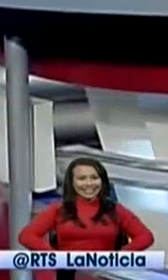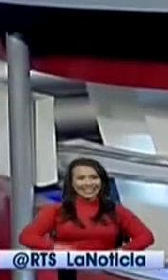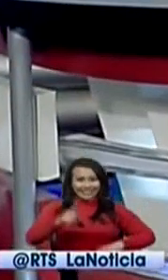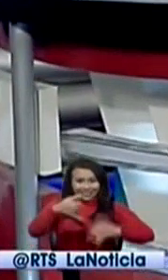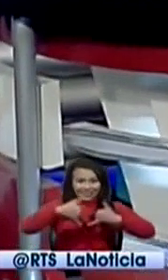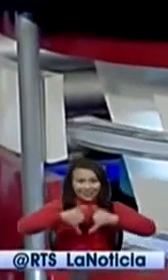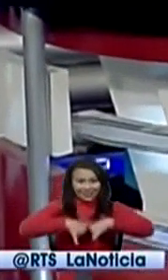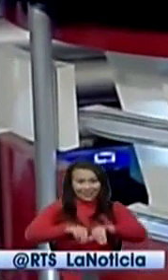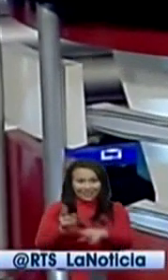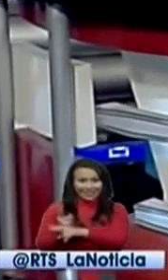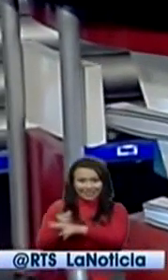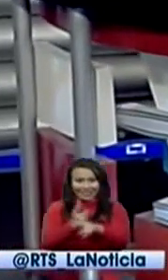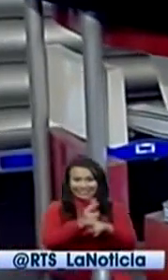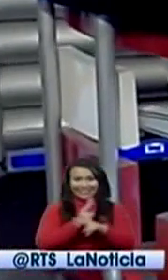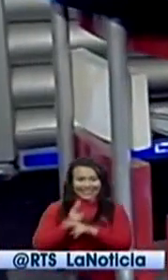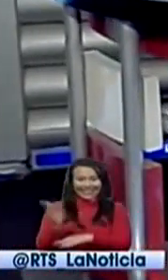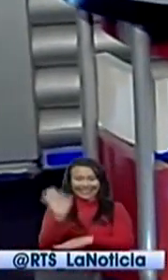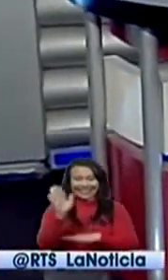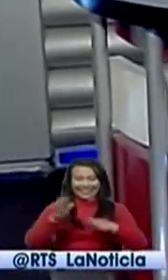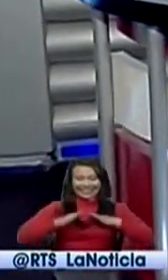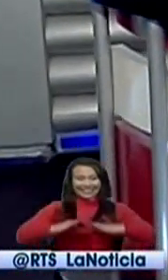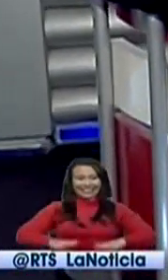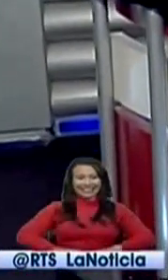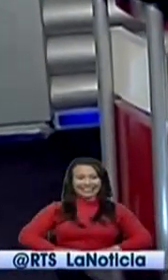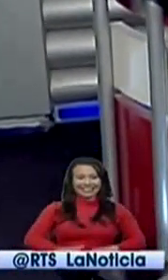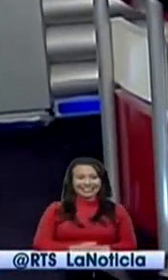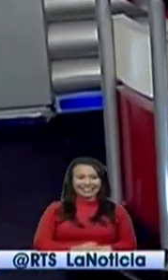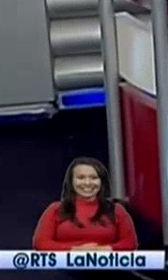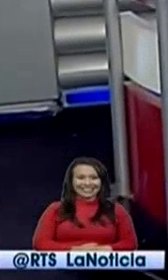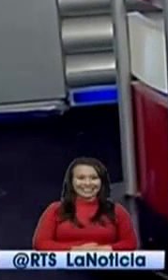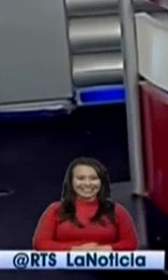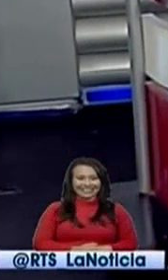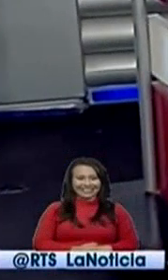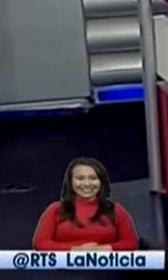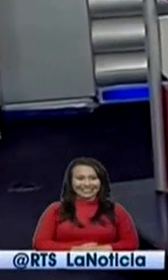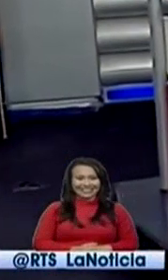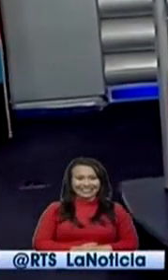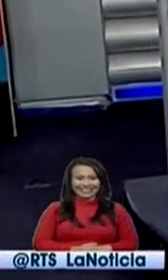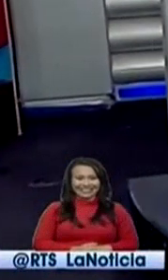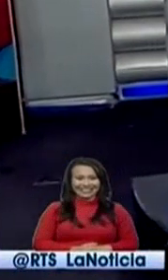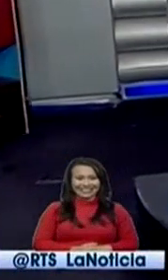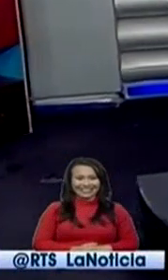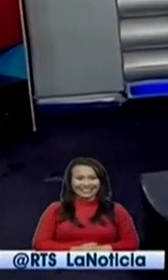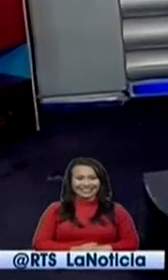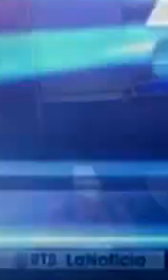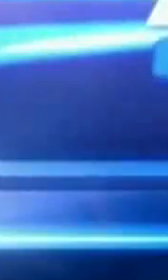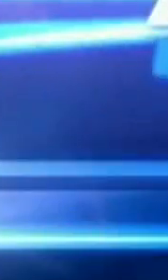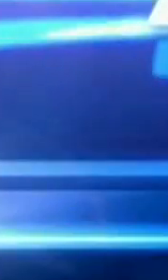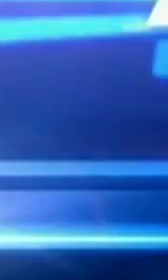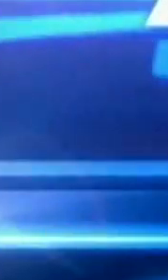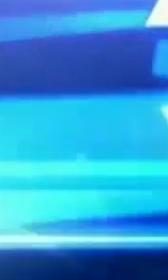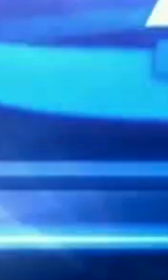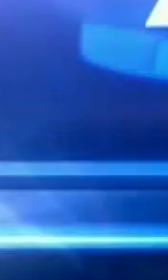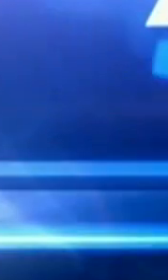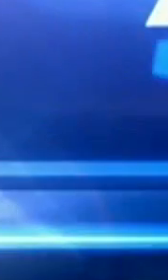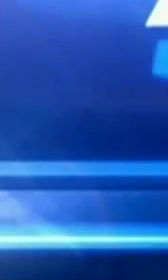con cuidado, ¿eh? Descansen, buenos días.